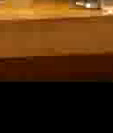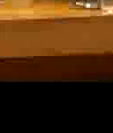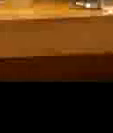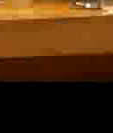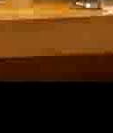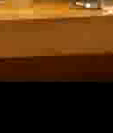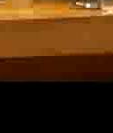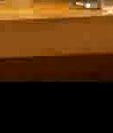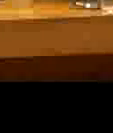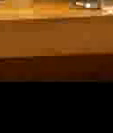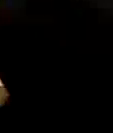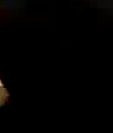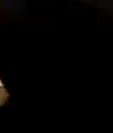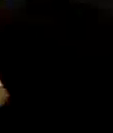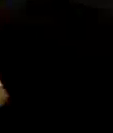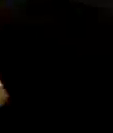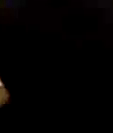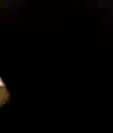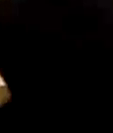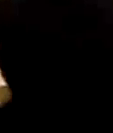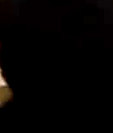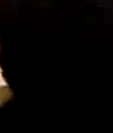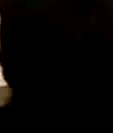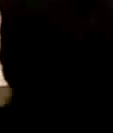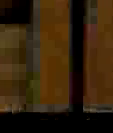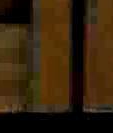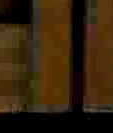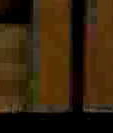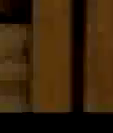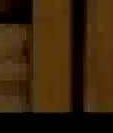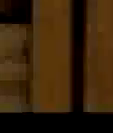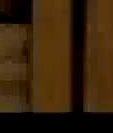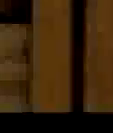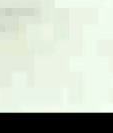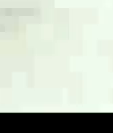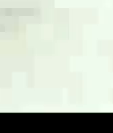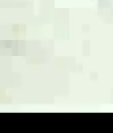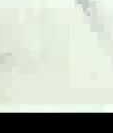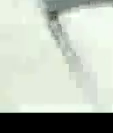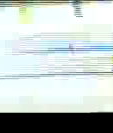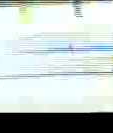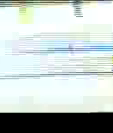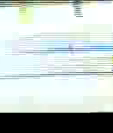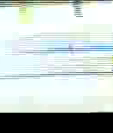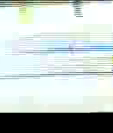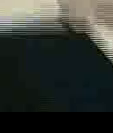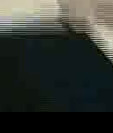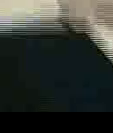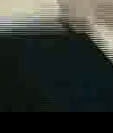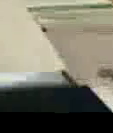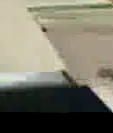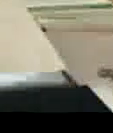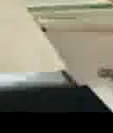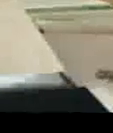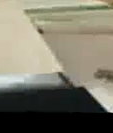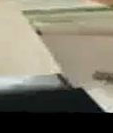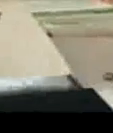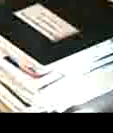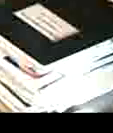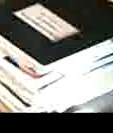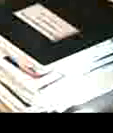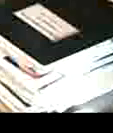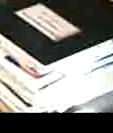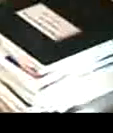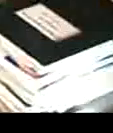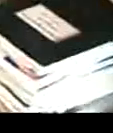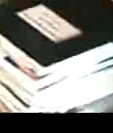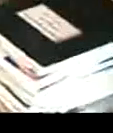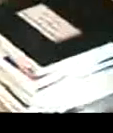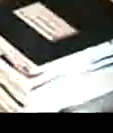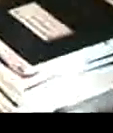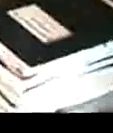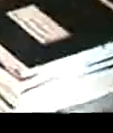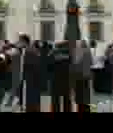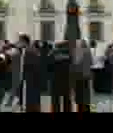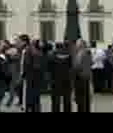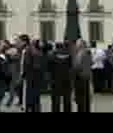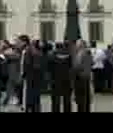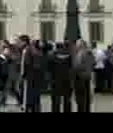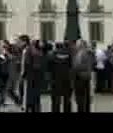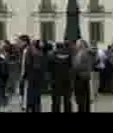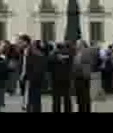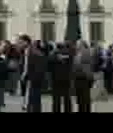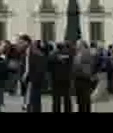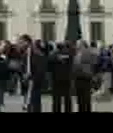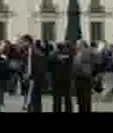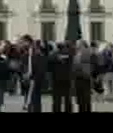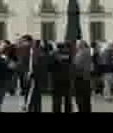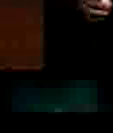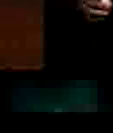para garantizar la aprobación del presupuesto. El proyecto de ley de presupuesto 2013 fue despachado en el Congreso.